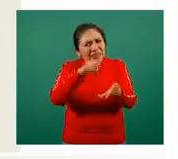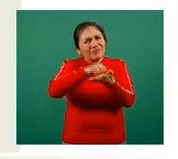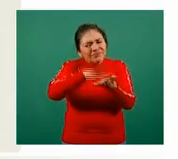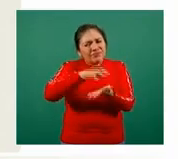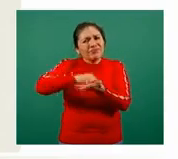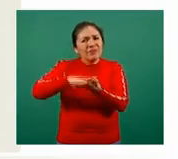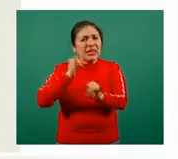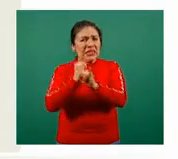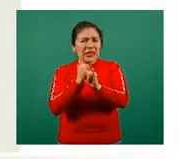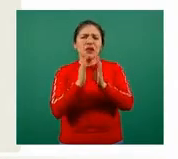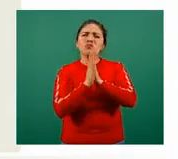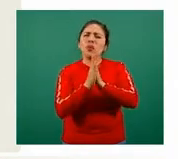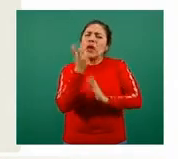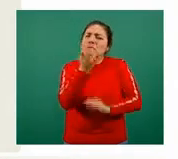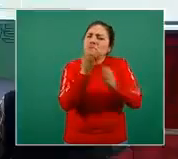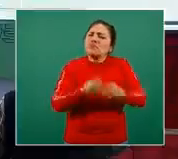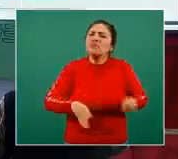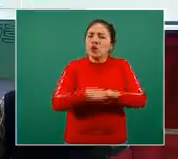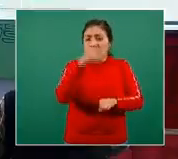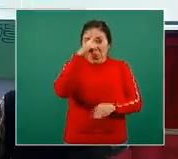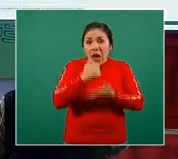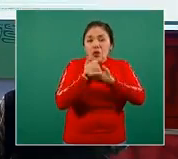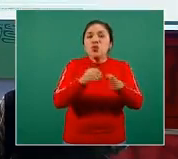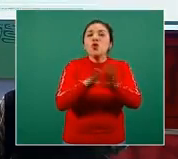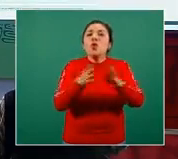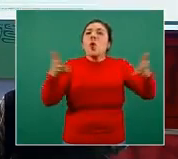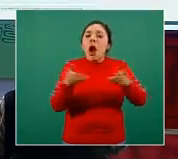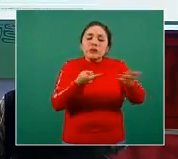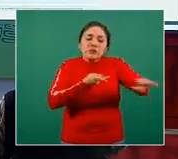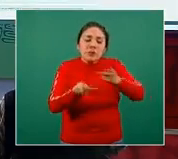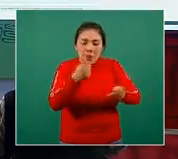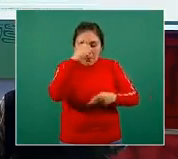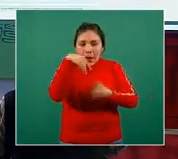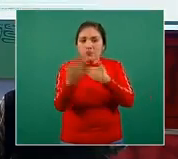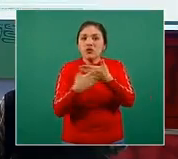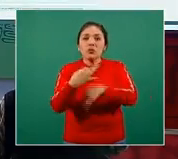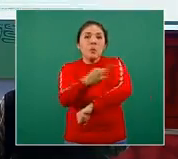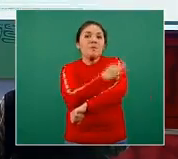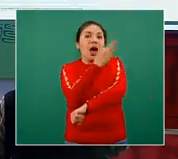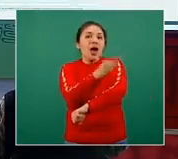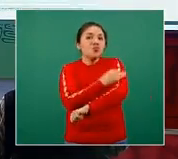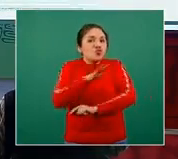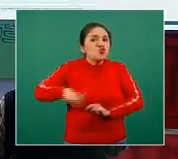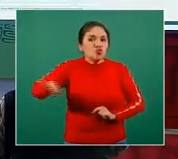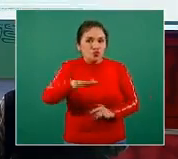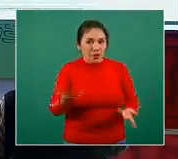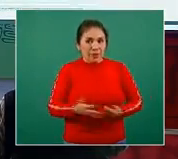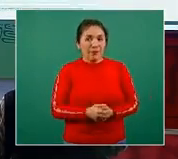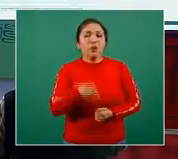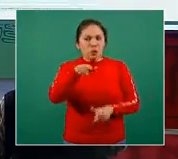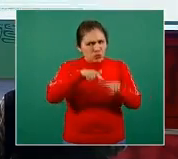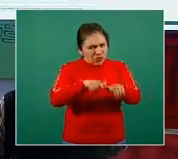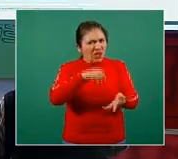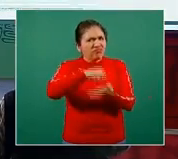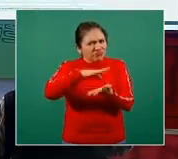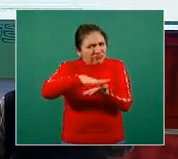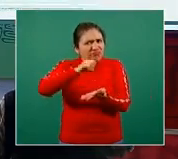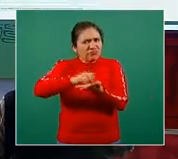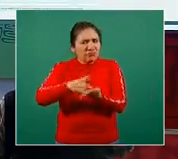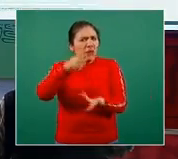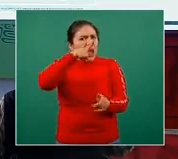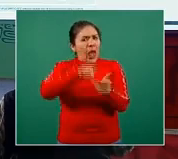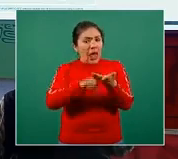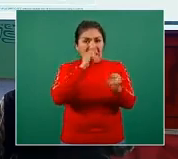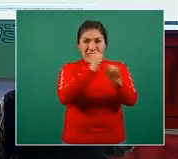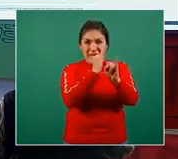es importante. Esto ayuda mucho a el diseño de la operación logística en campo. Sigan registrándose, la plataforma ya no tiene